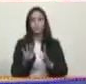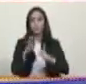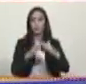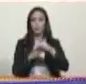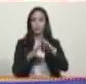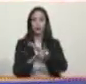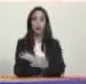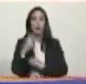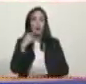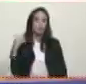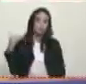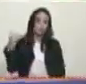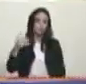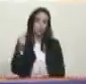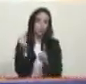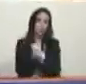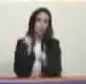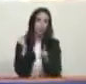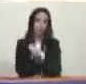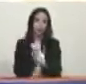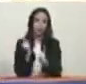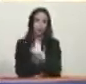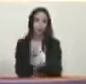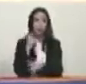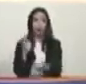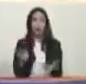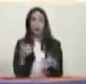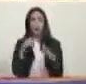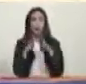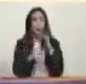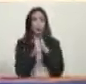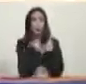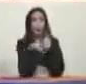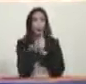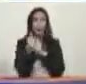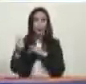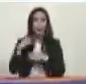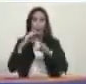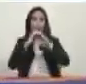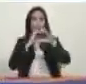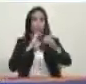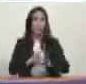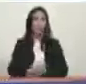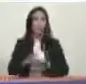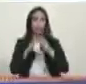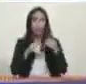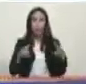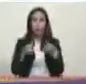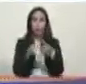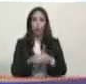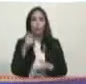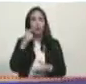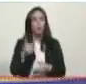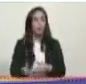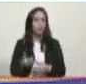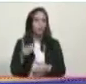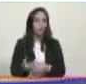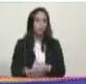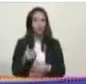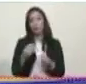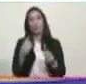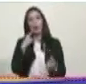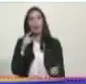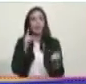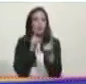presidente. Bueno, hemos venido trabajando este tema con todos los transportistas del país, con todo el sector. Y es muy importante porque es la